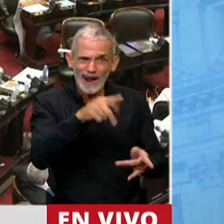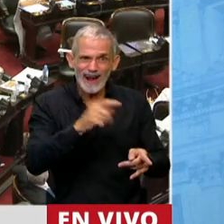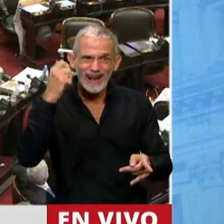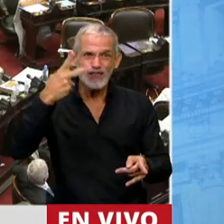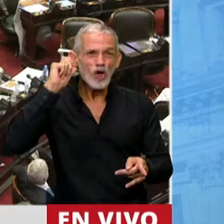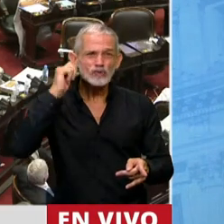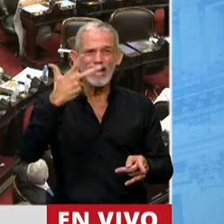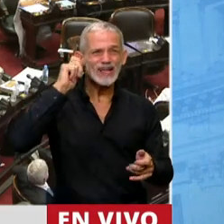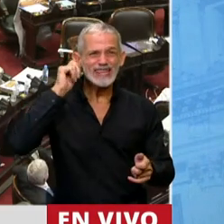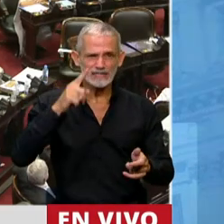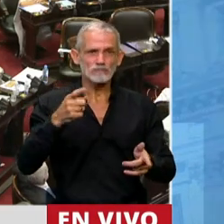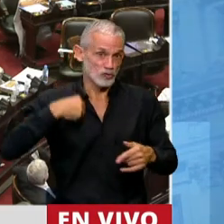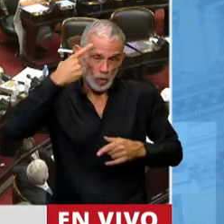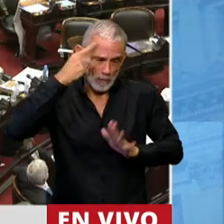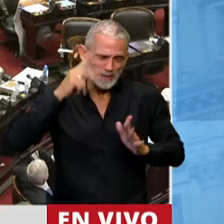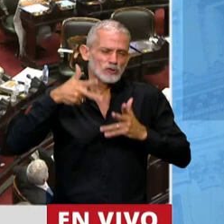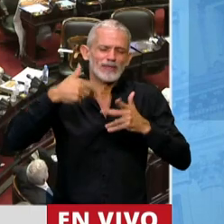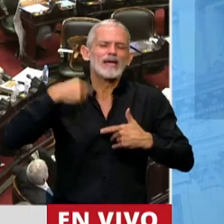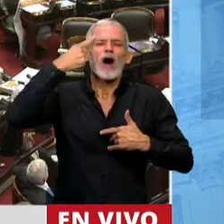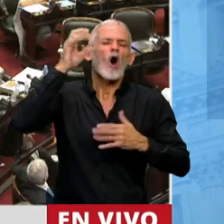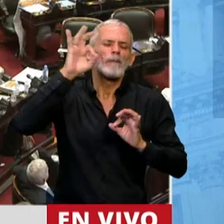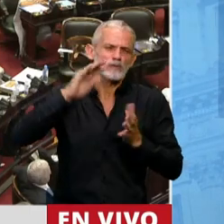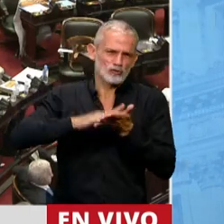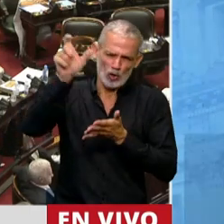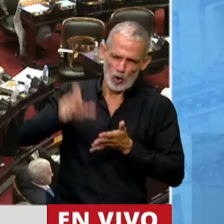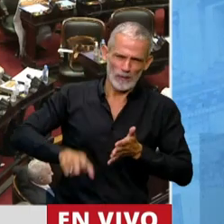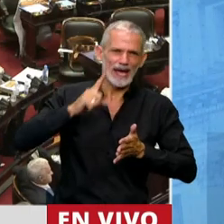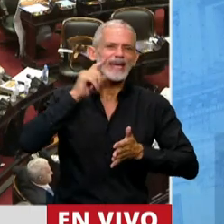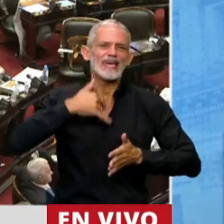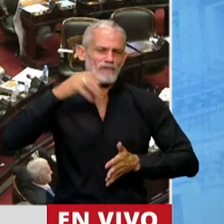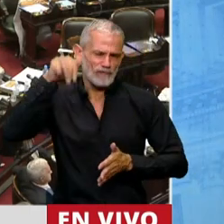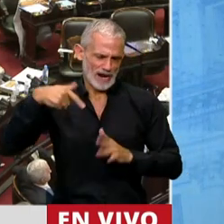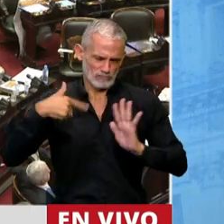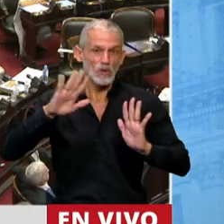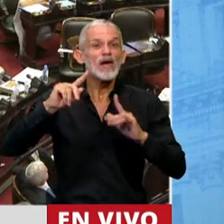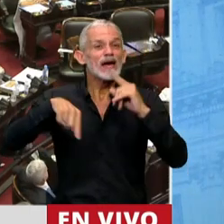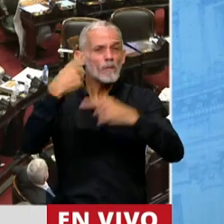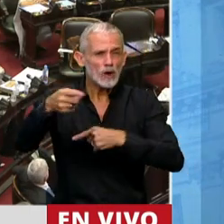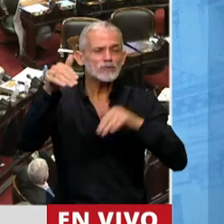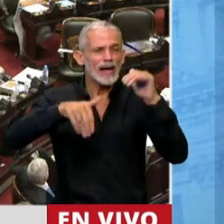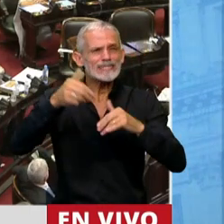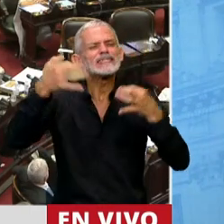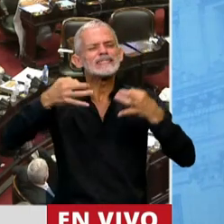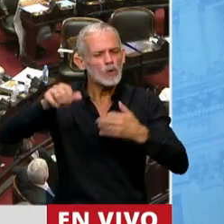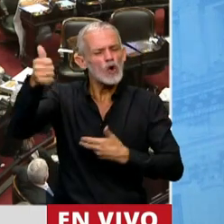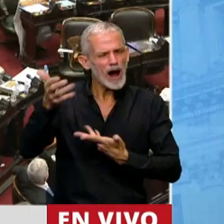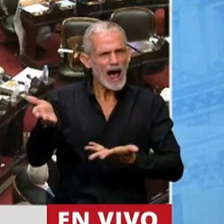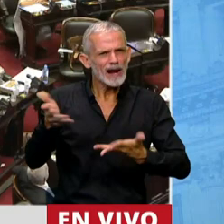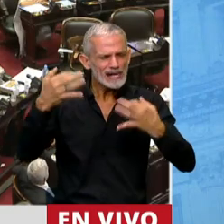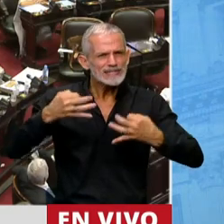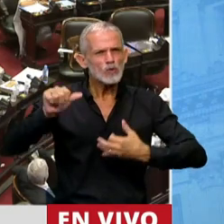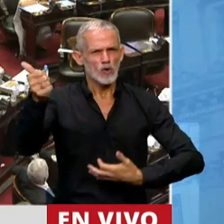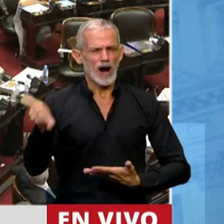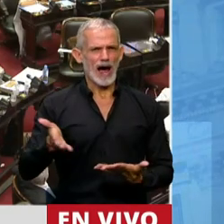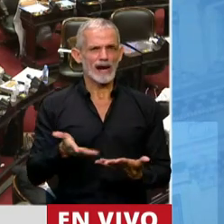decir lo que pienso de Gildo Infrán y seguramente va a ganar la próxima elección. Y esto